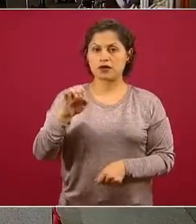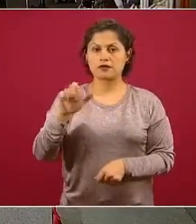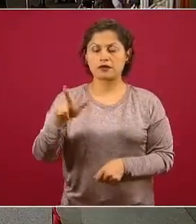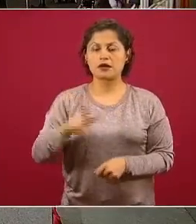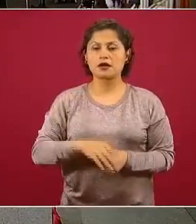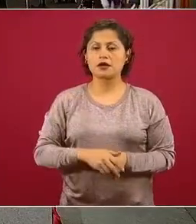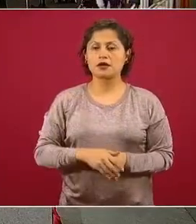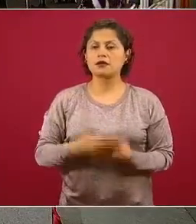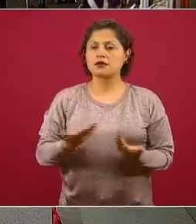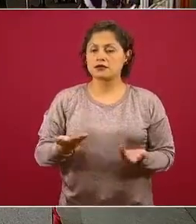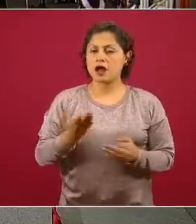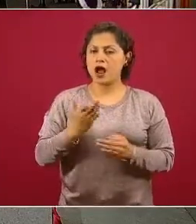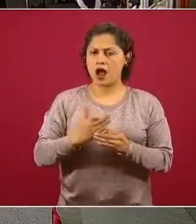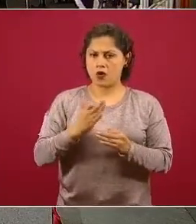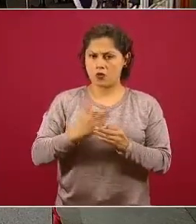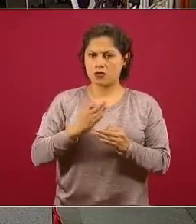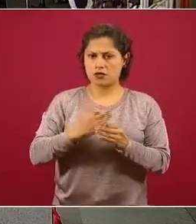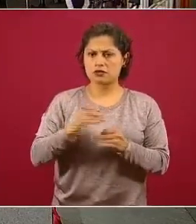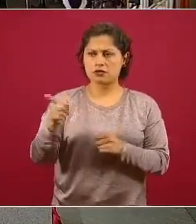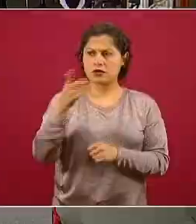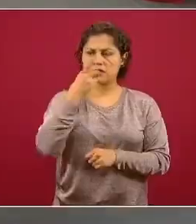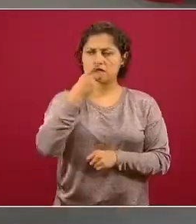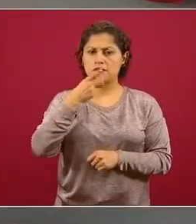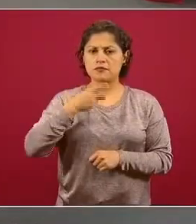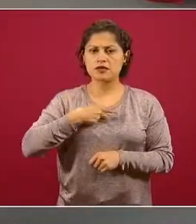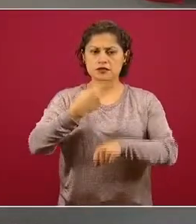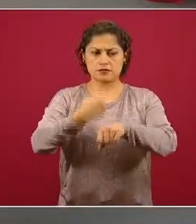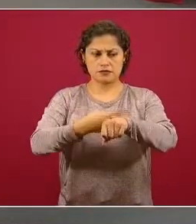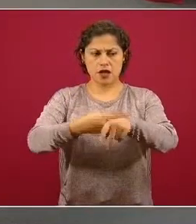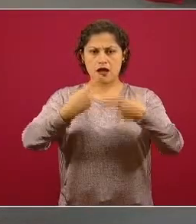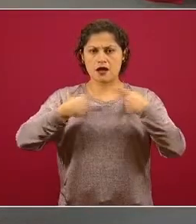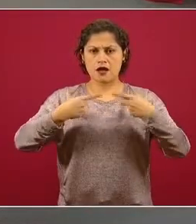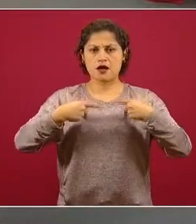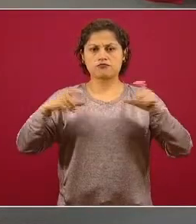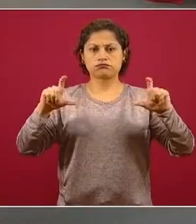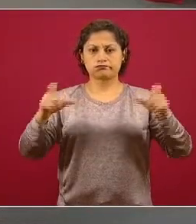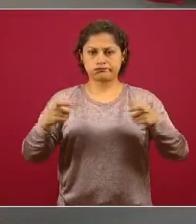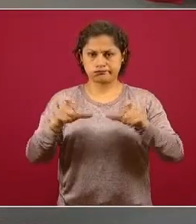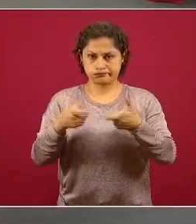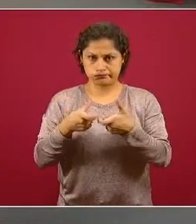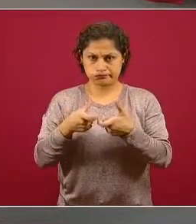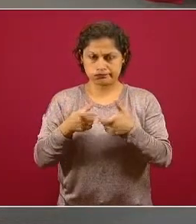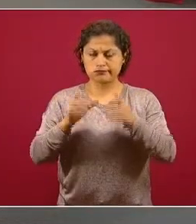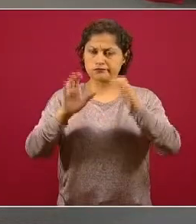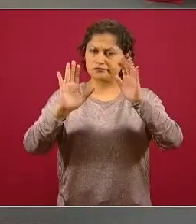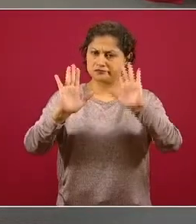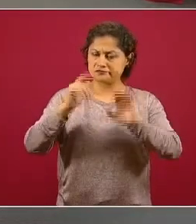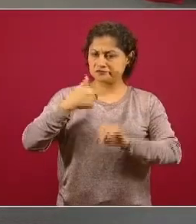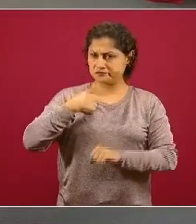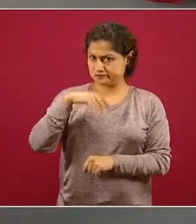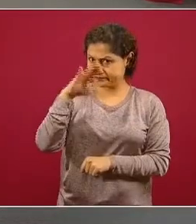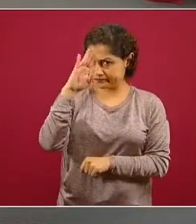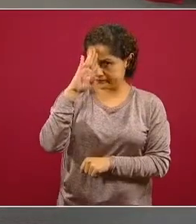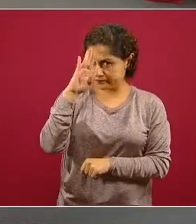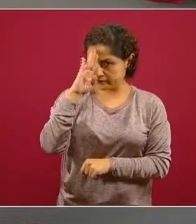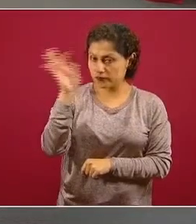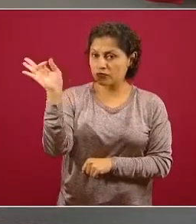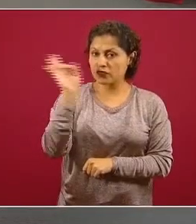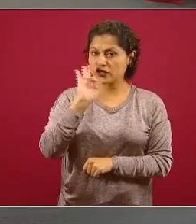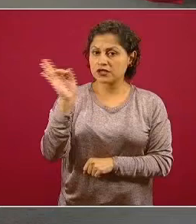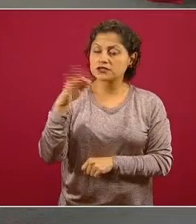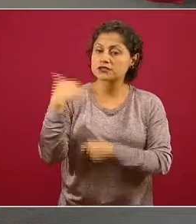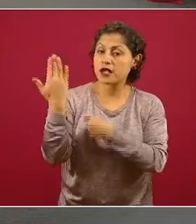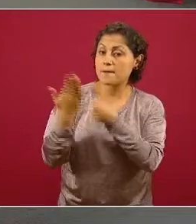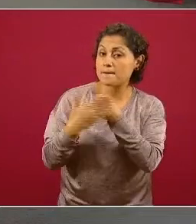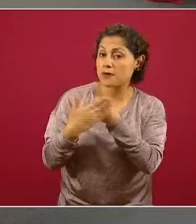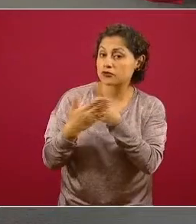estamos hablando de que hay un descenso en el número de infectados. ¿Podemos suponer que vamos a llegar a un semáforo